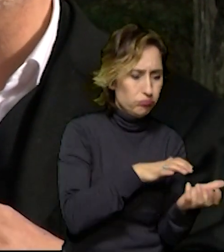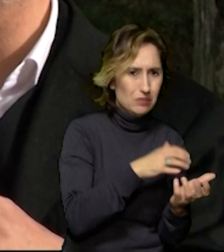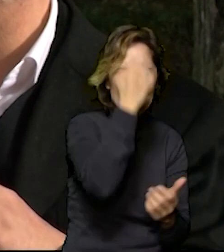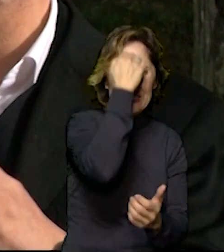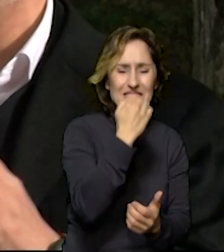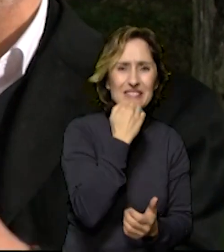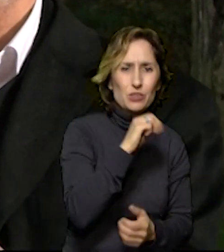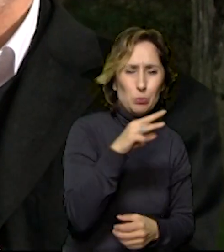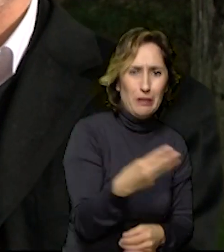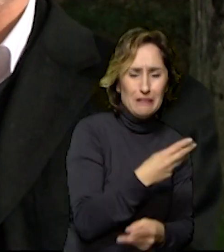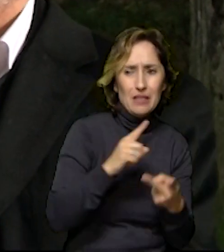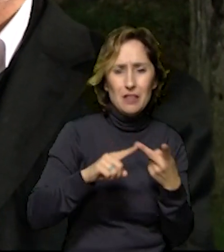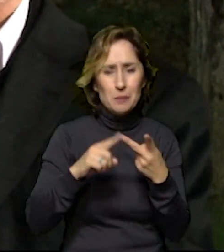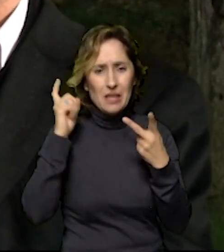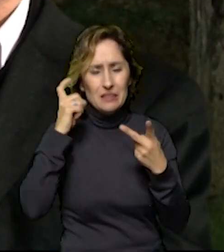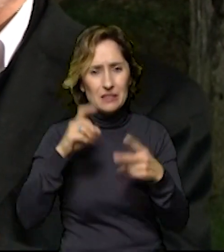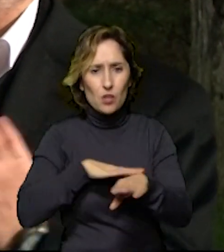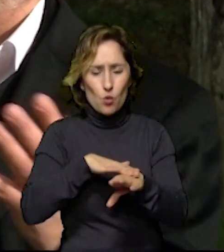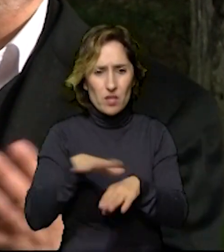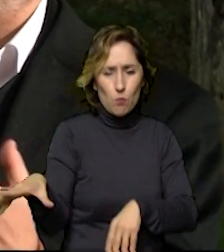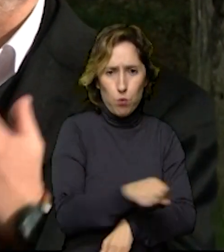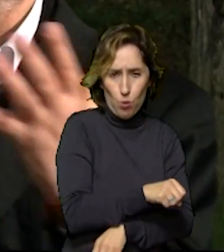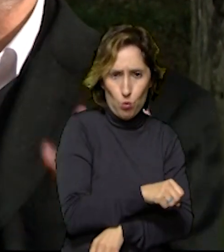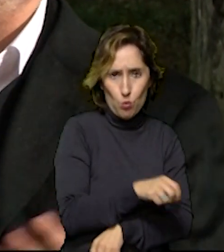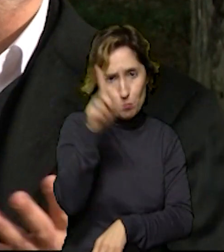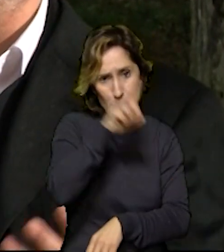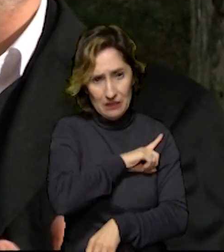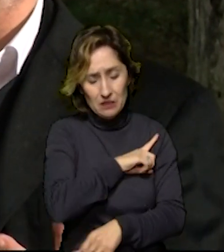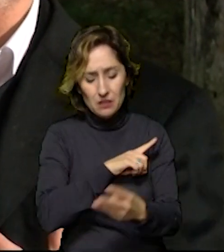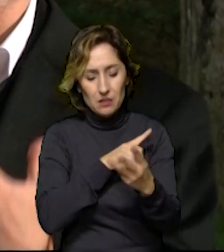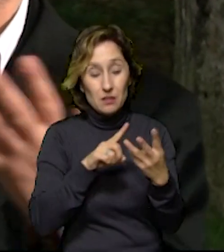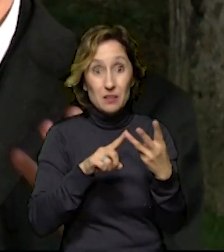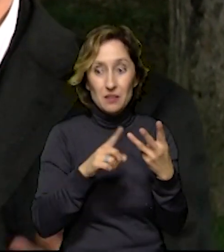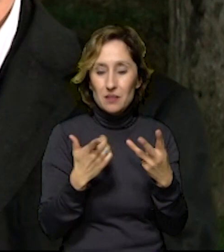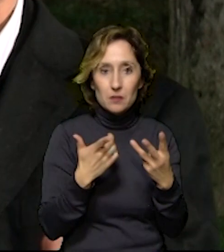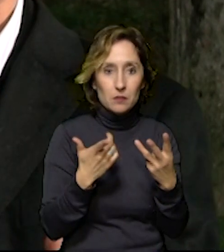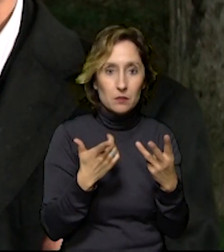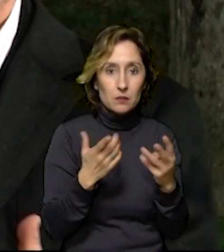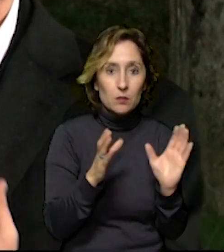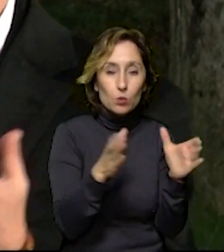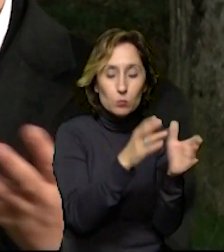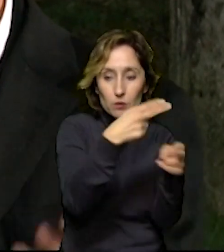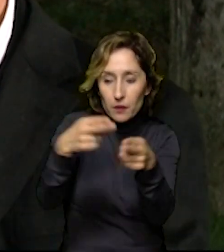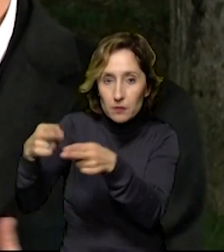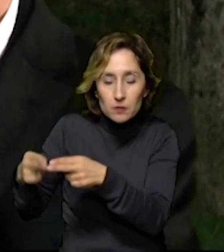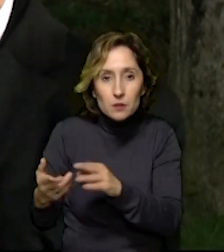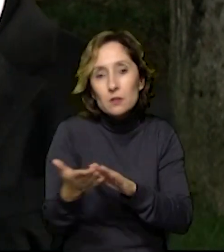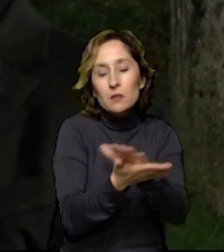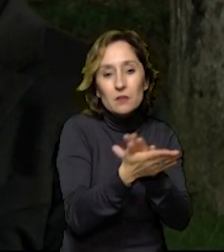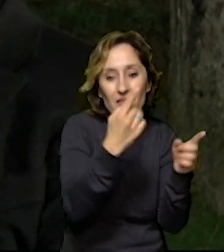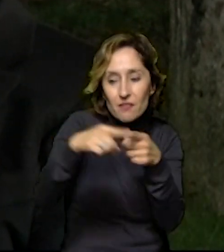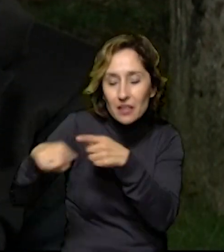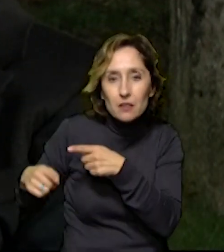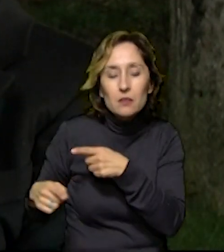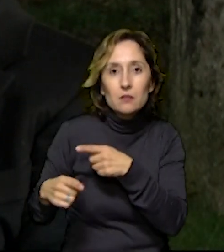intentos de golpe de Estado, y hubo, digamos, la idea de Estado, de hablar entre diferentes y poner unas bases. Yo creo